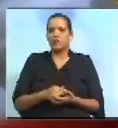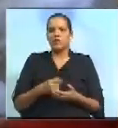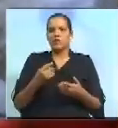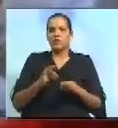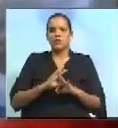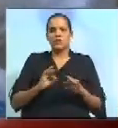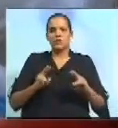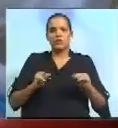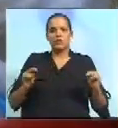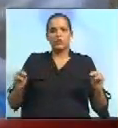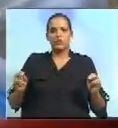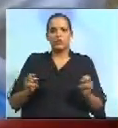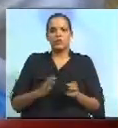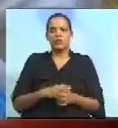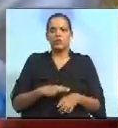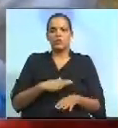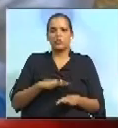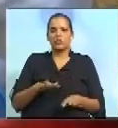totalmente sano.